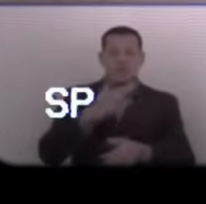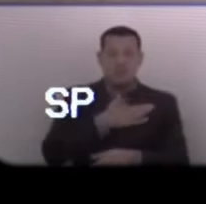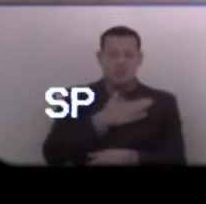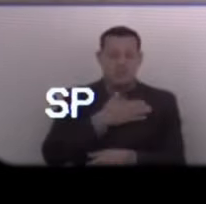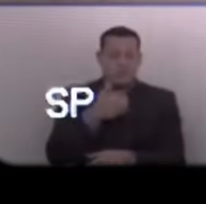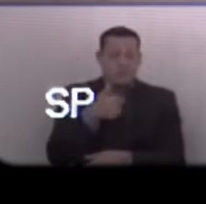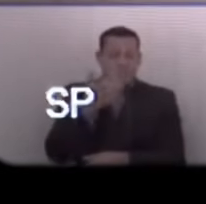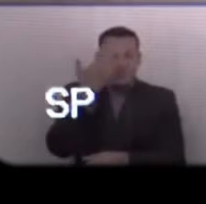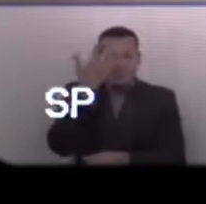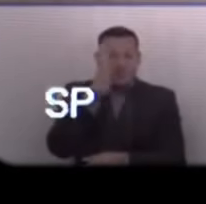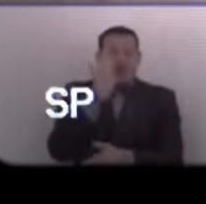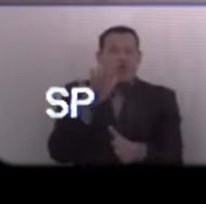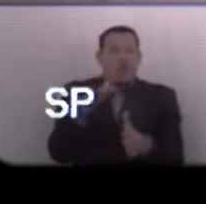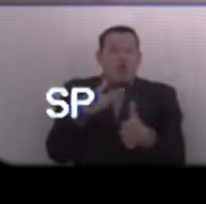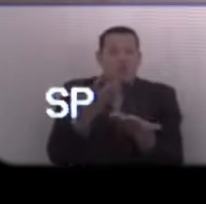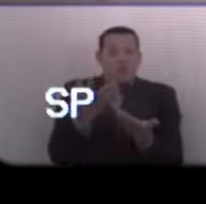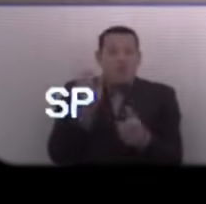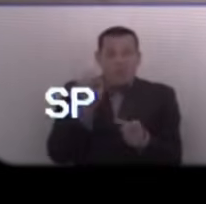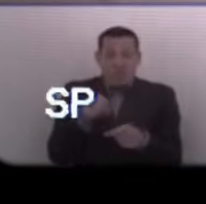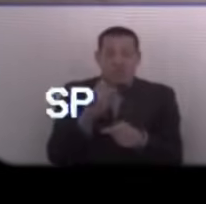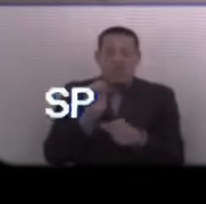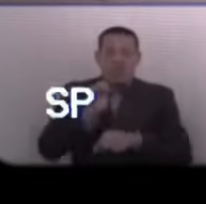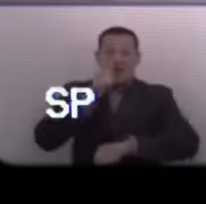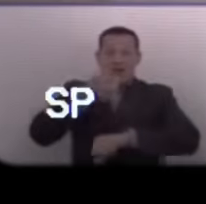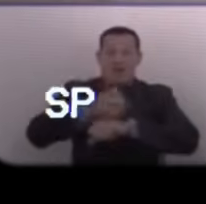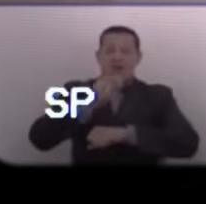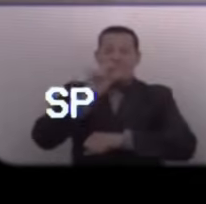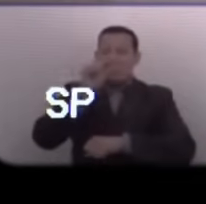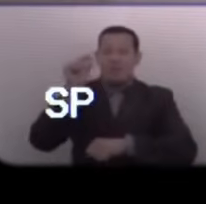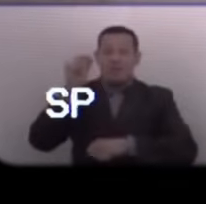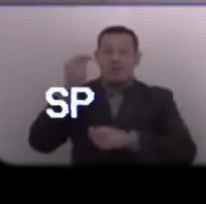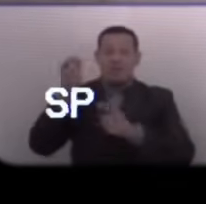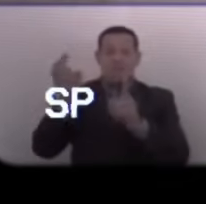Yo no sé con qué cara pueden hablar en nombre de terroristas.